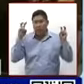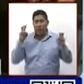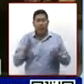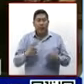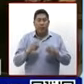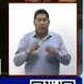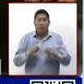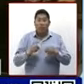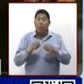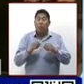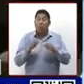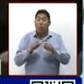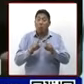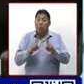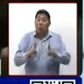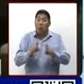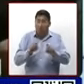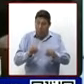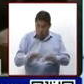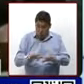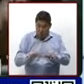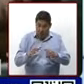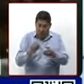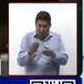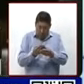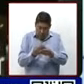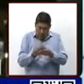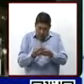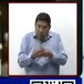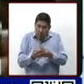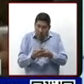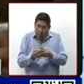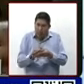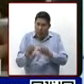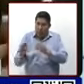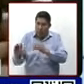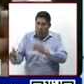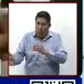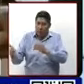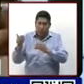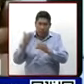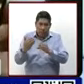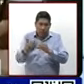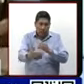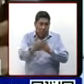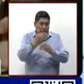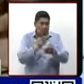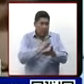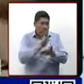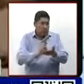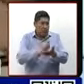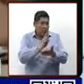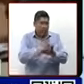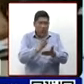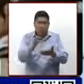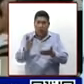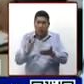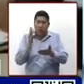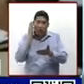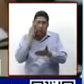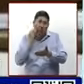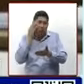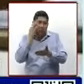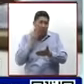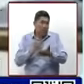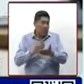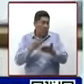de preguntas se ha recibido de cada uno de los actores que han traído, universidades, colegios de